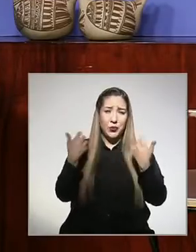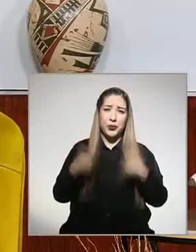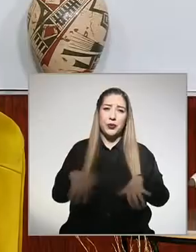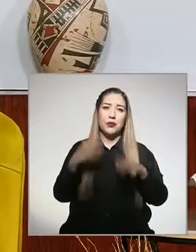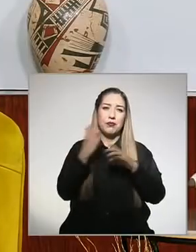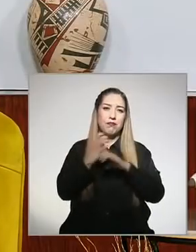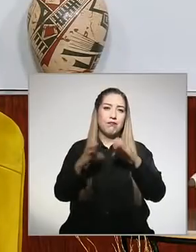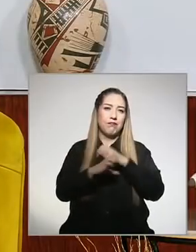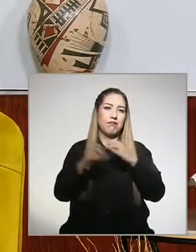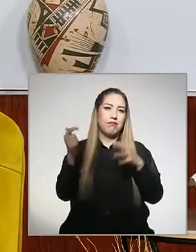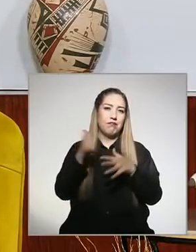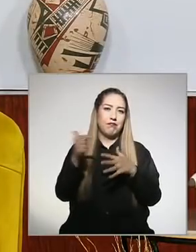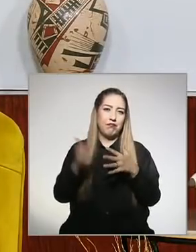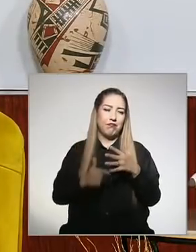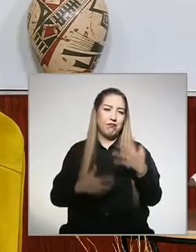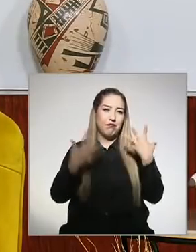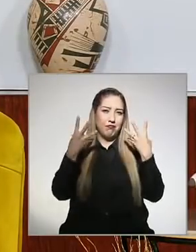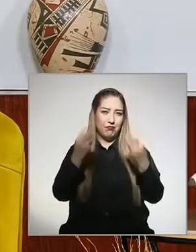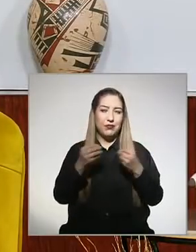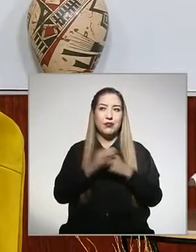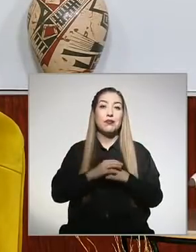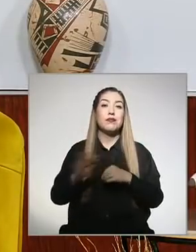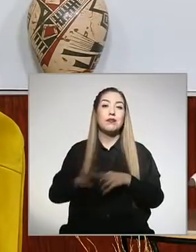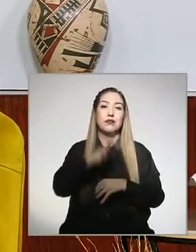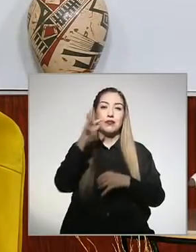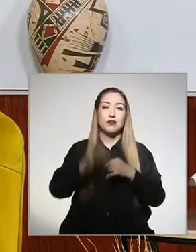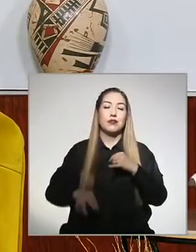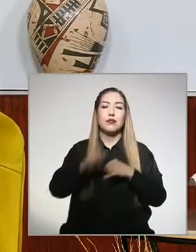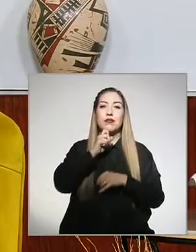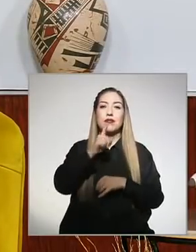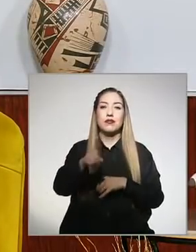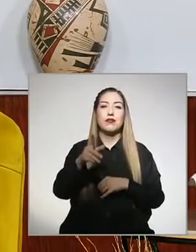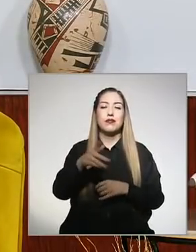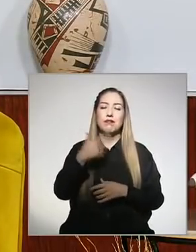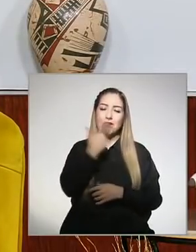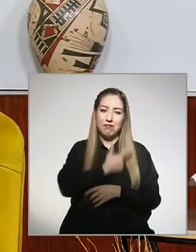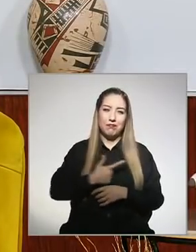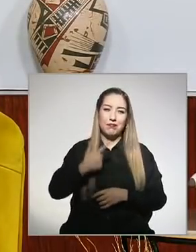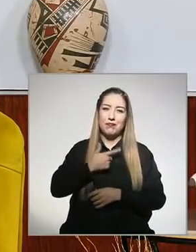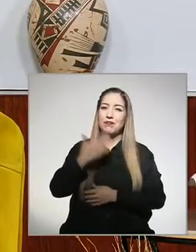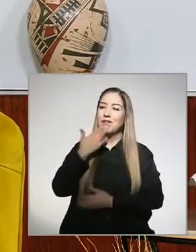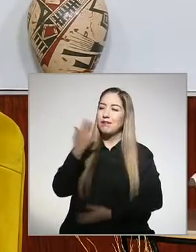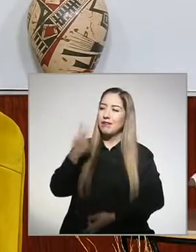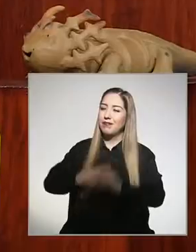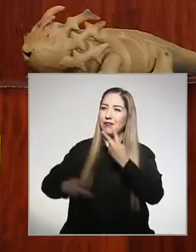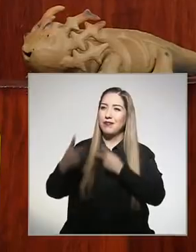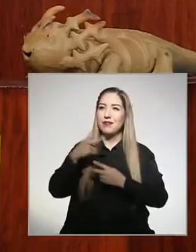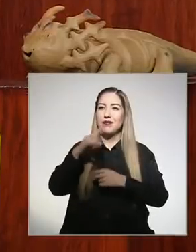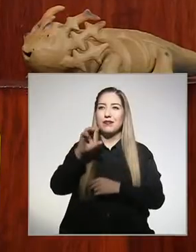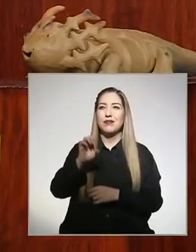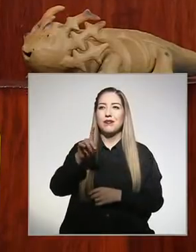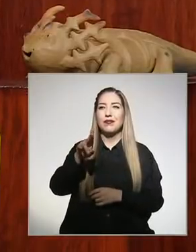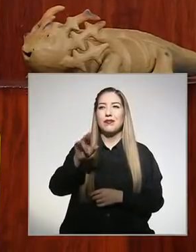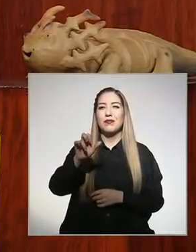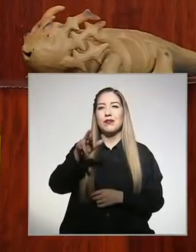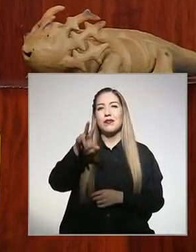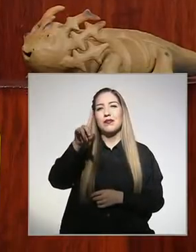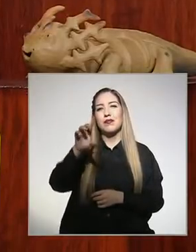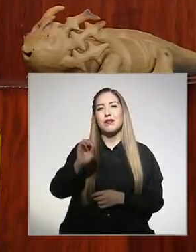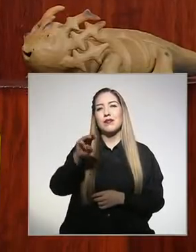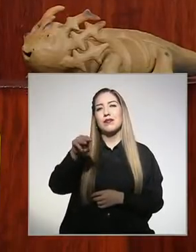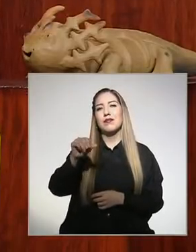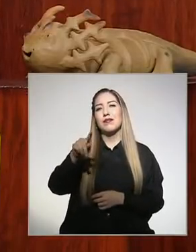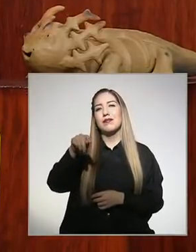sobre el que podemos debatir desde muchos frentes. Y finalmente, con el mismo gusto, le damos la bienvenida a este espacio a Eduardo Mateo Cruz. Él